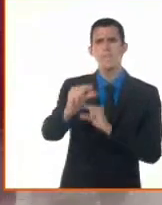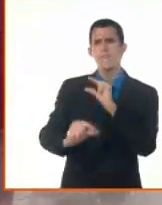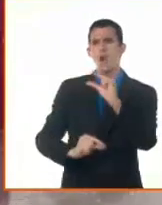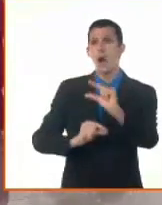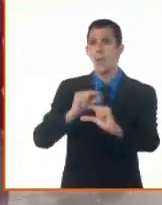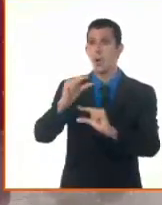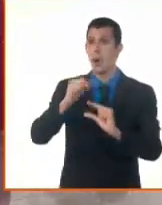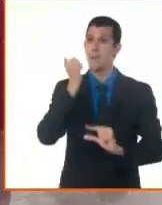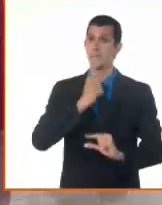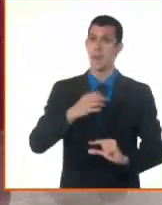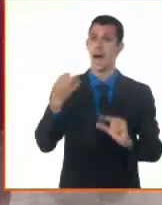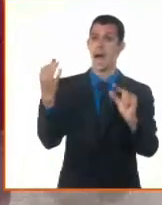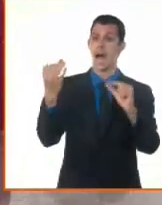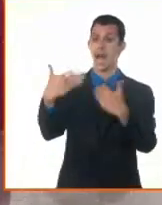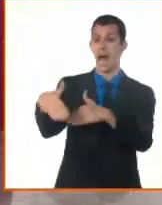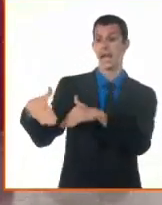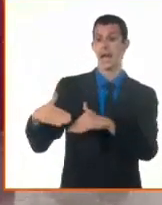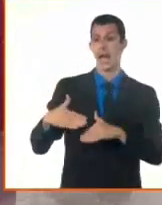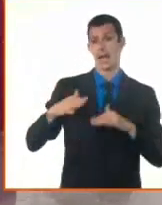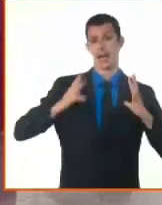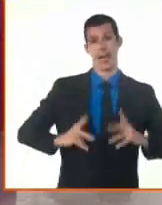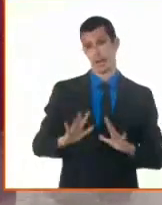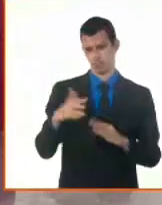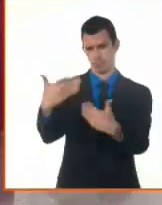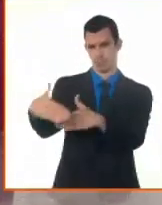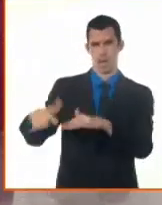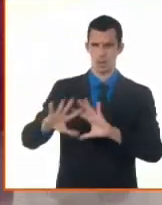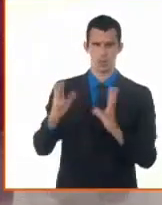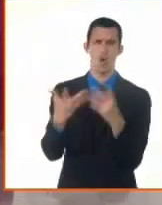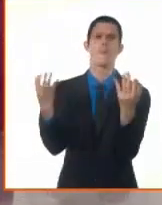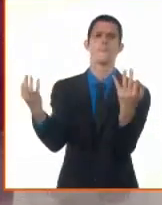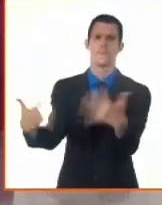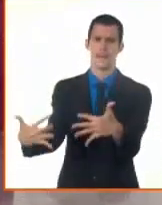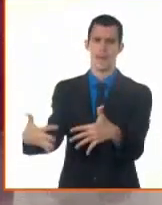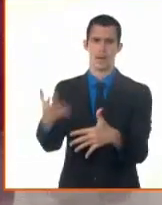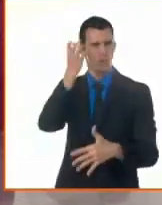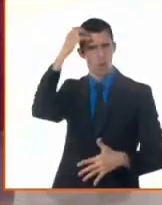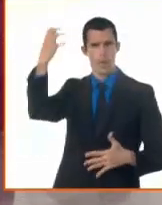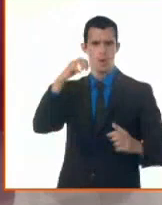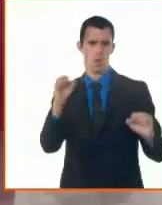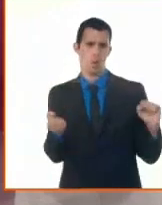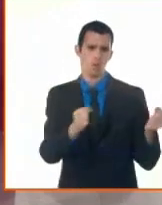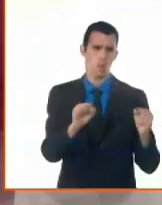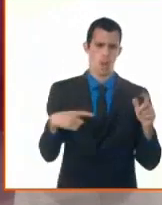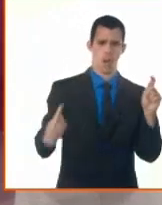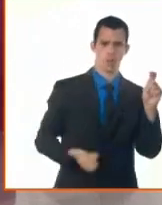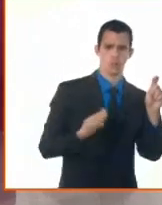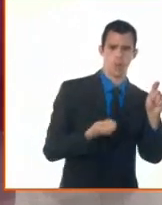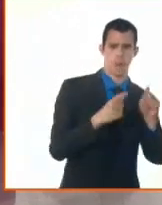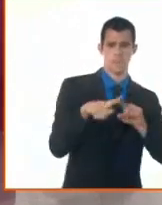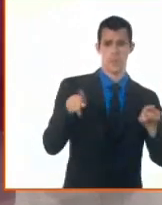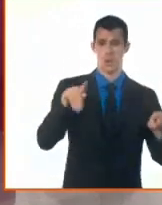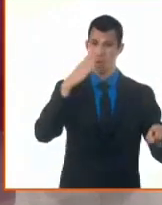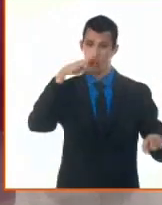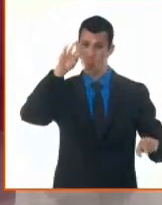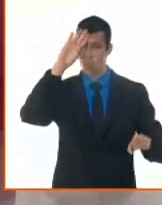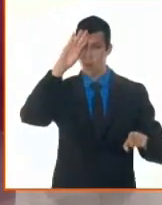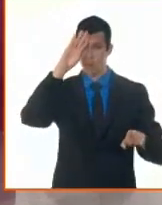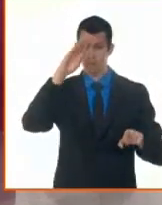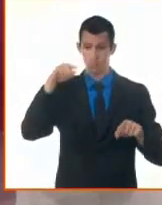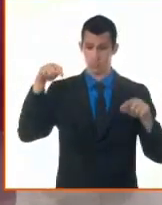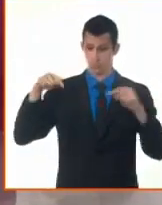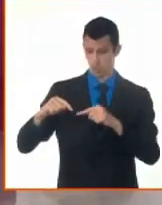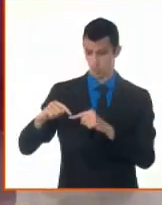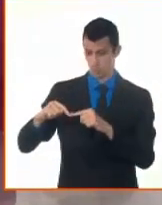menos acostumbrados al fenómeno ahora en el caso de esta Cumbre para enfrentar la inflación yo veo muy positiva